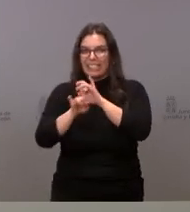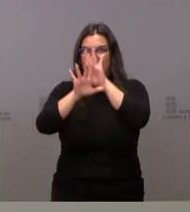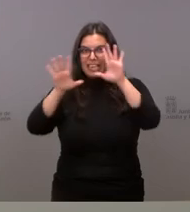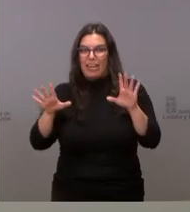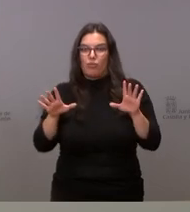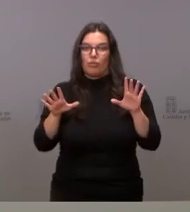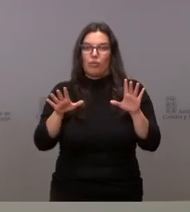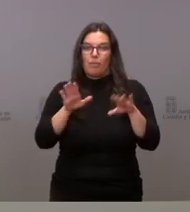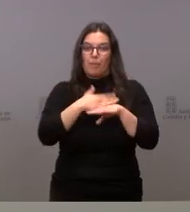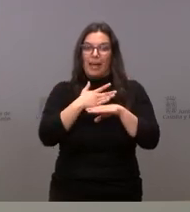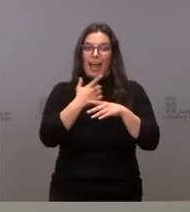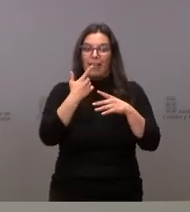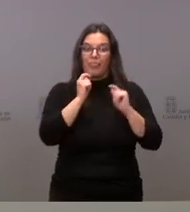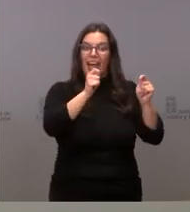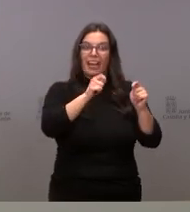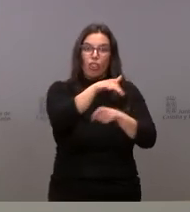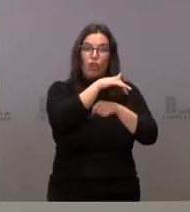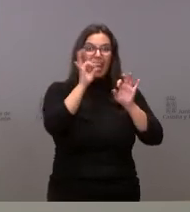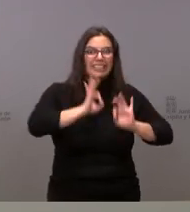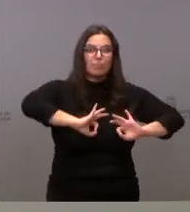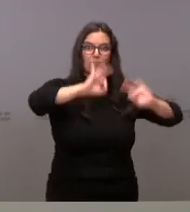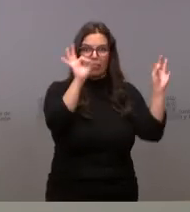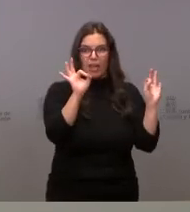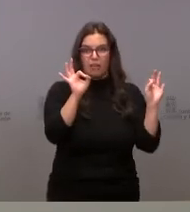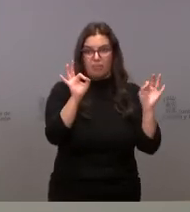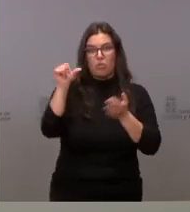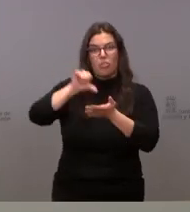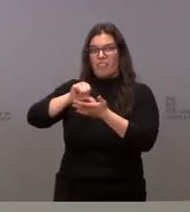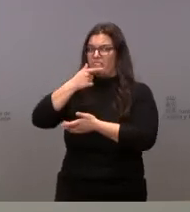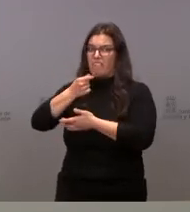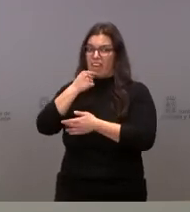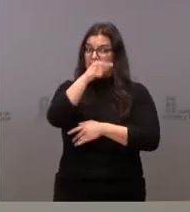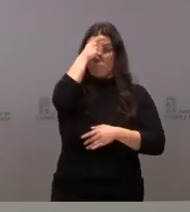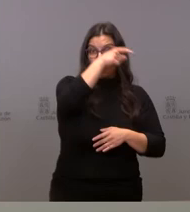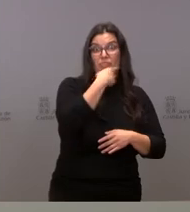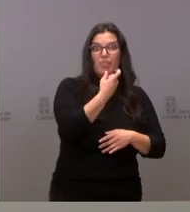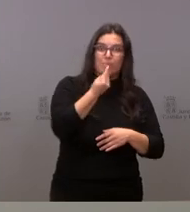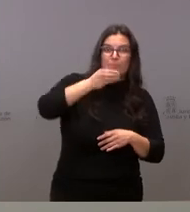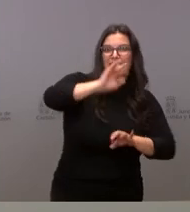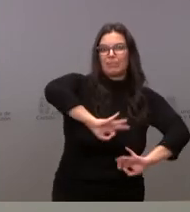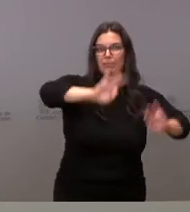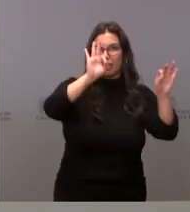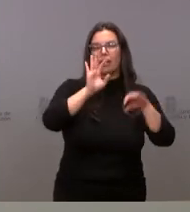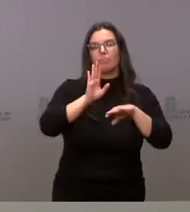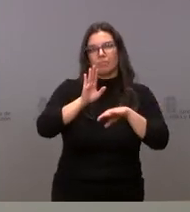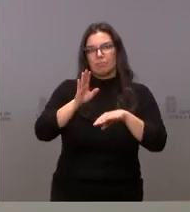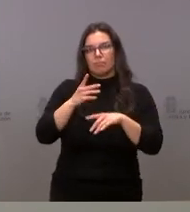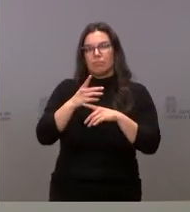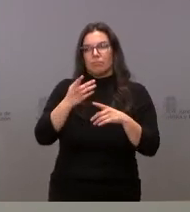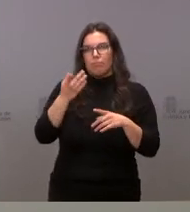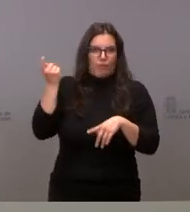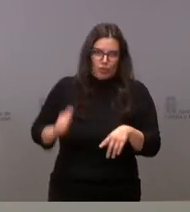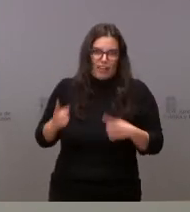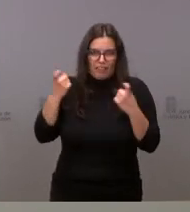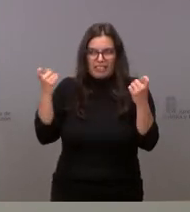comunidad pues a otras partes urbanas pues nos puede facilitar y por supuesto karaoke y falta de médicos si no ve la falta de